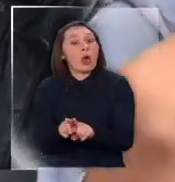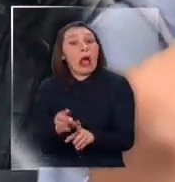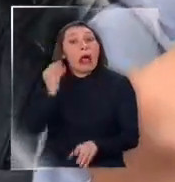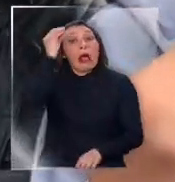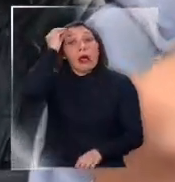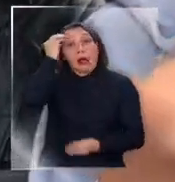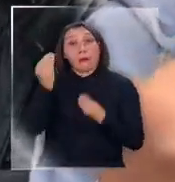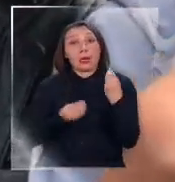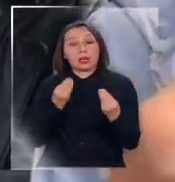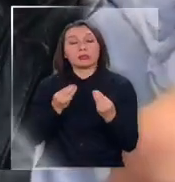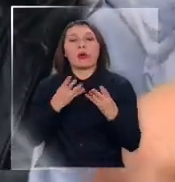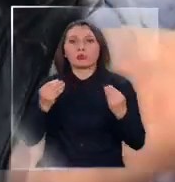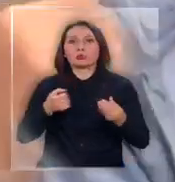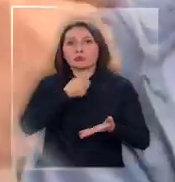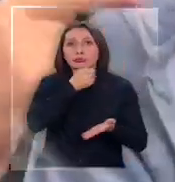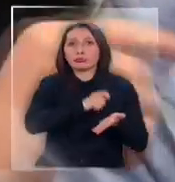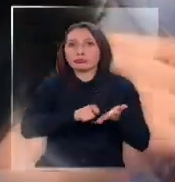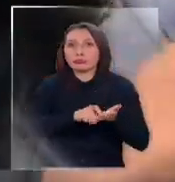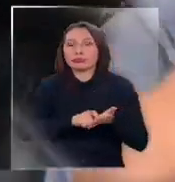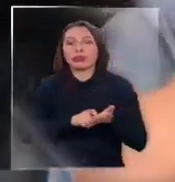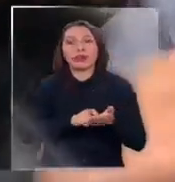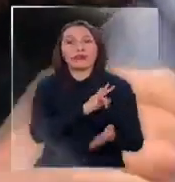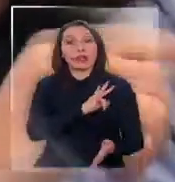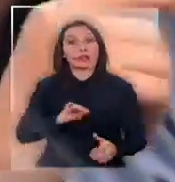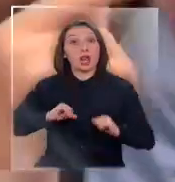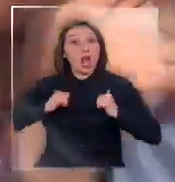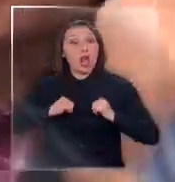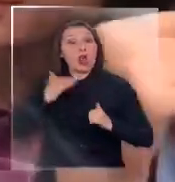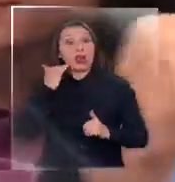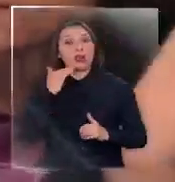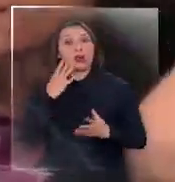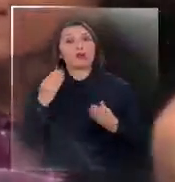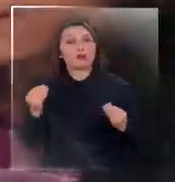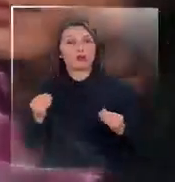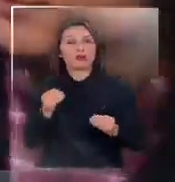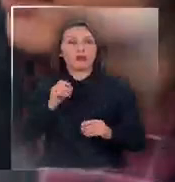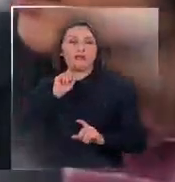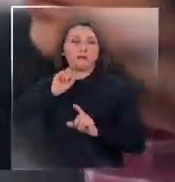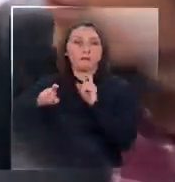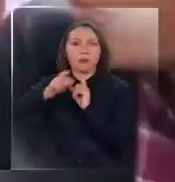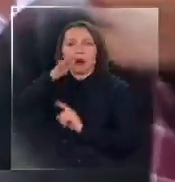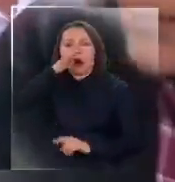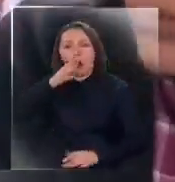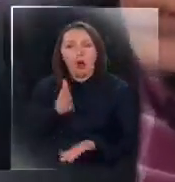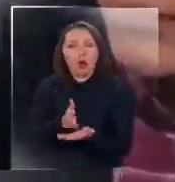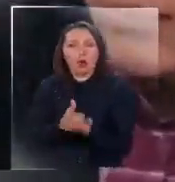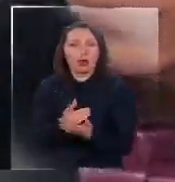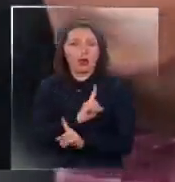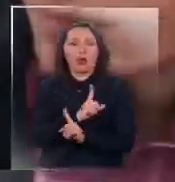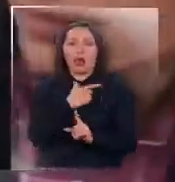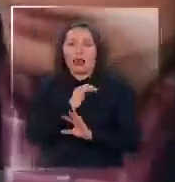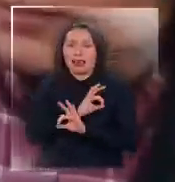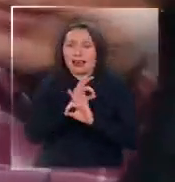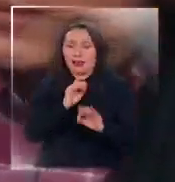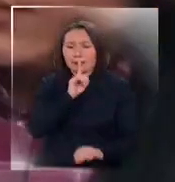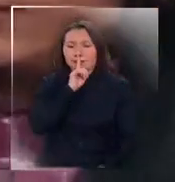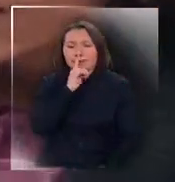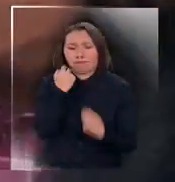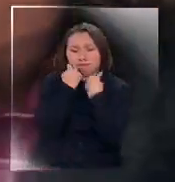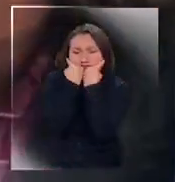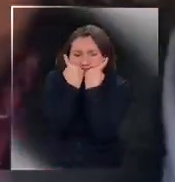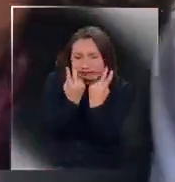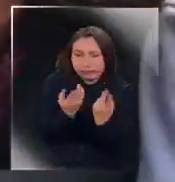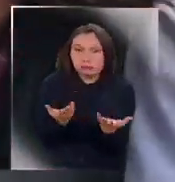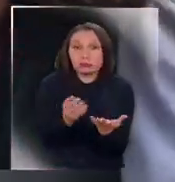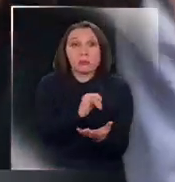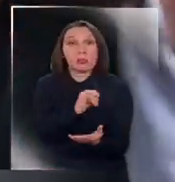anécdota, en algunos medios franceses aseguran que el adolescente ha recibido burlas en su colegio y que no quiere hablar con nadie.